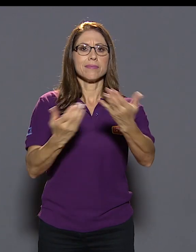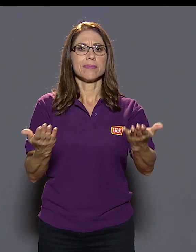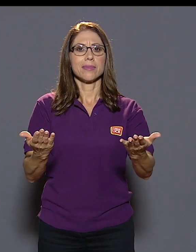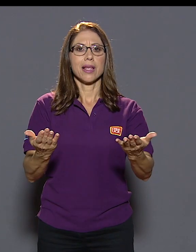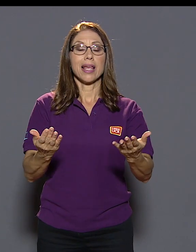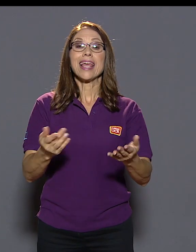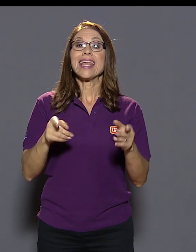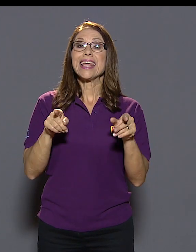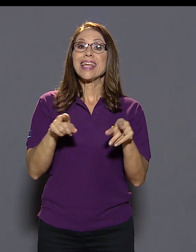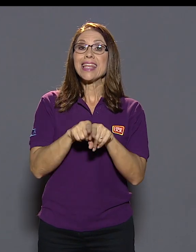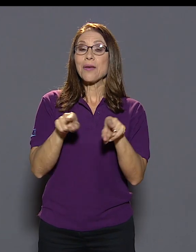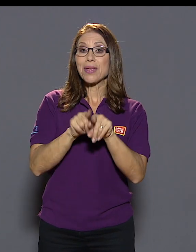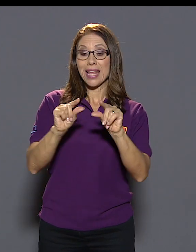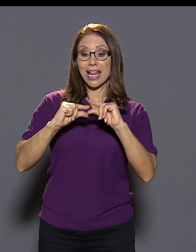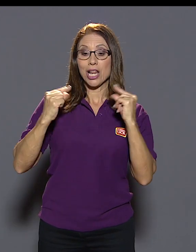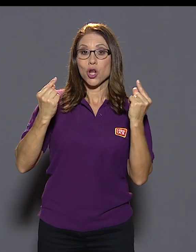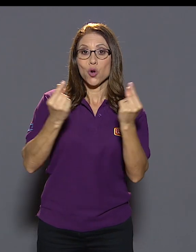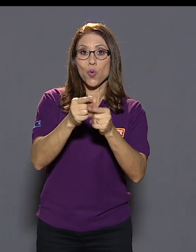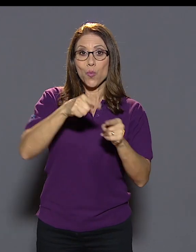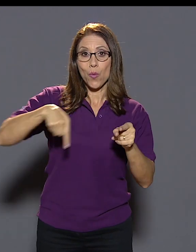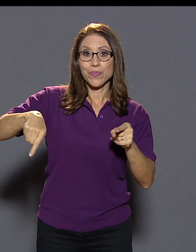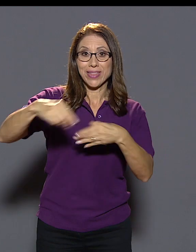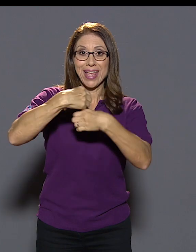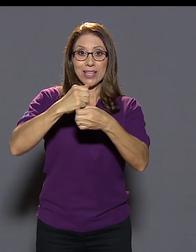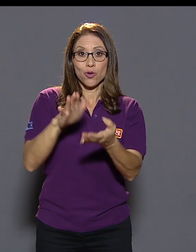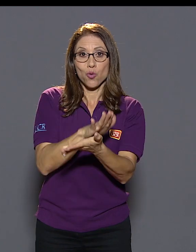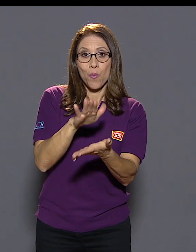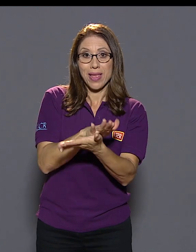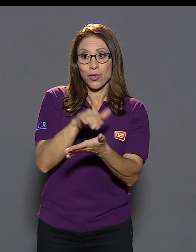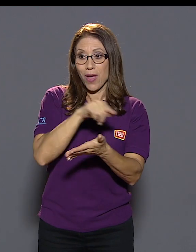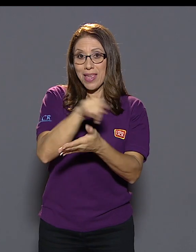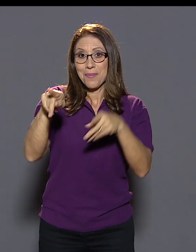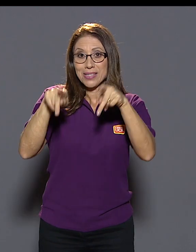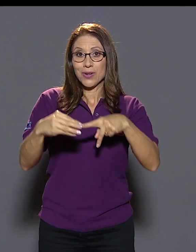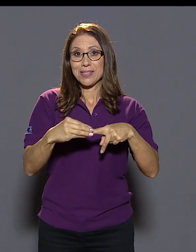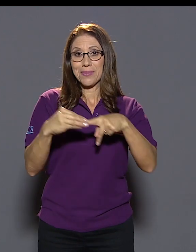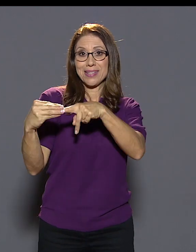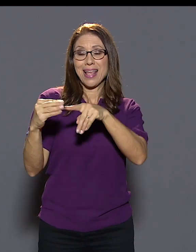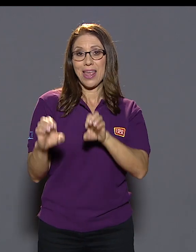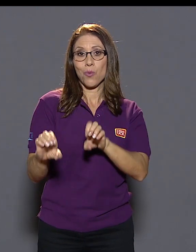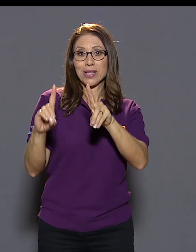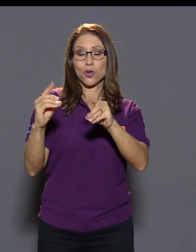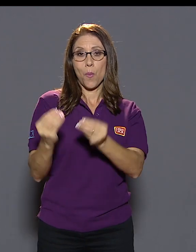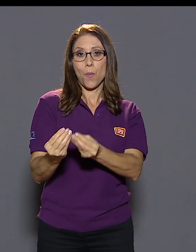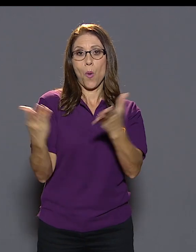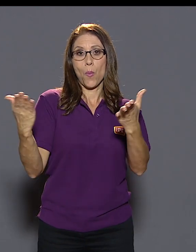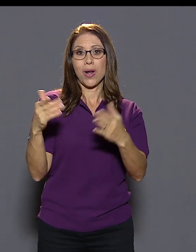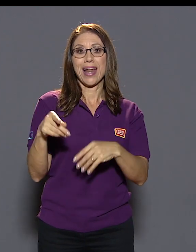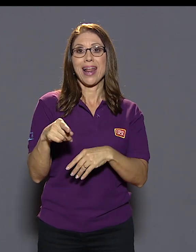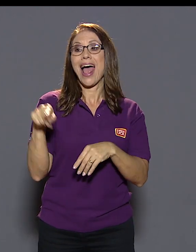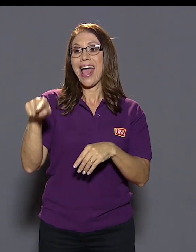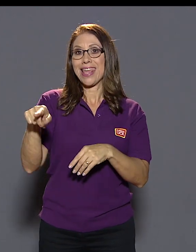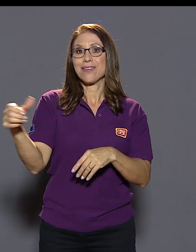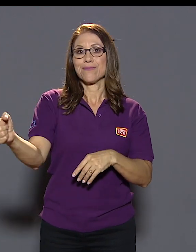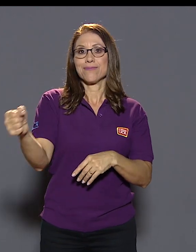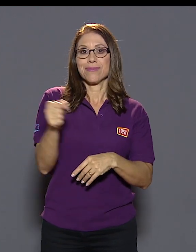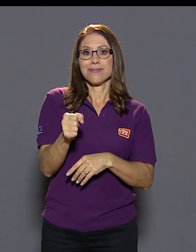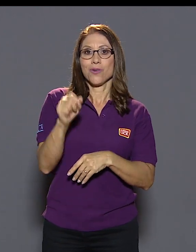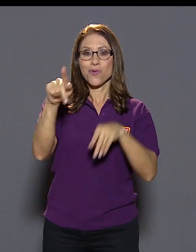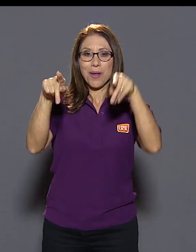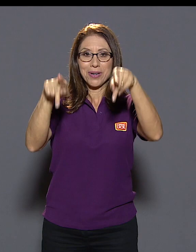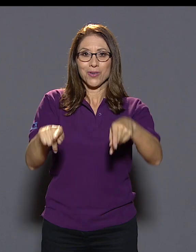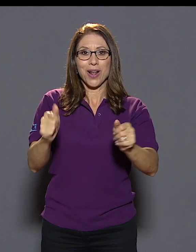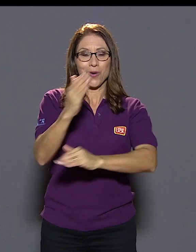grupo creador del documento, donde están los expertos en educación popular, al grupo se le incluyó una persona